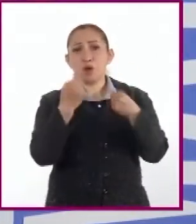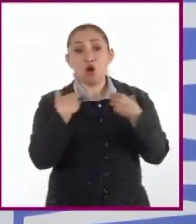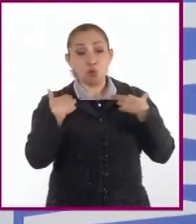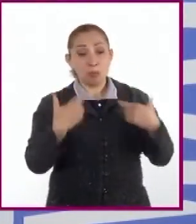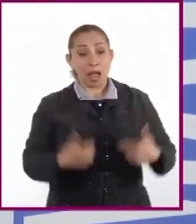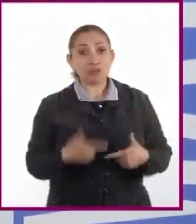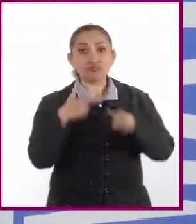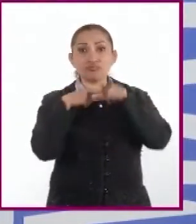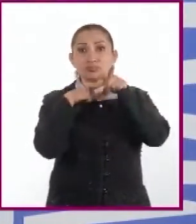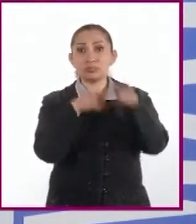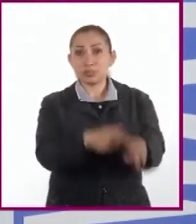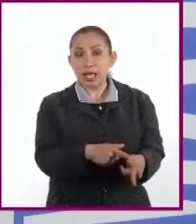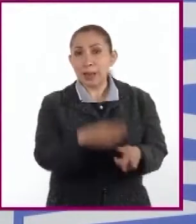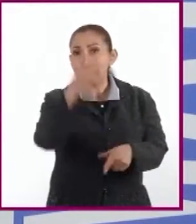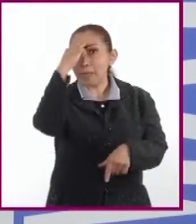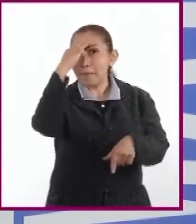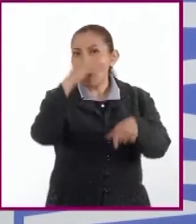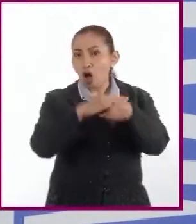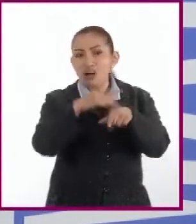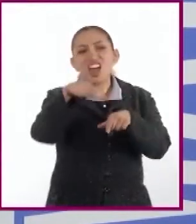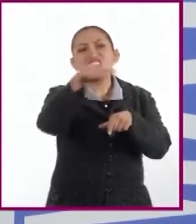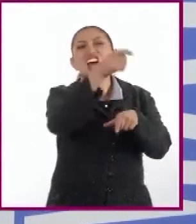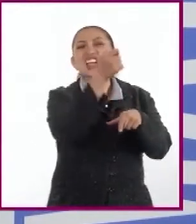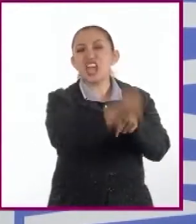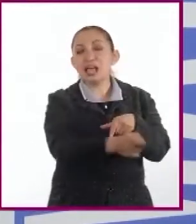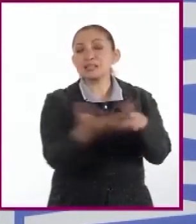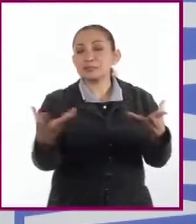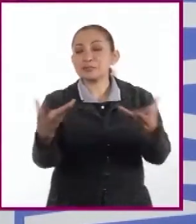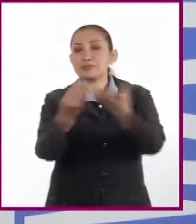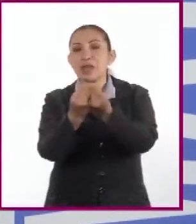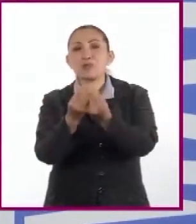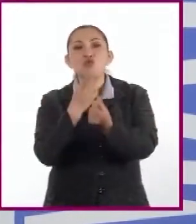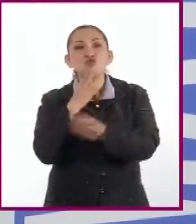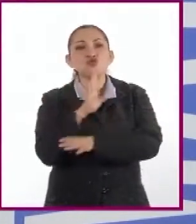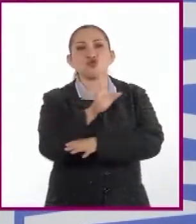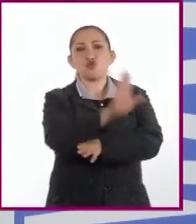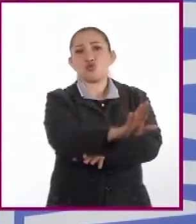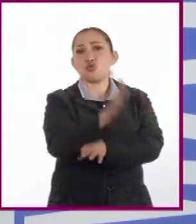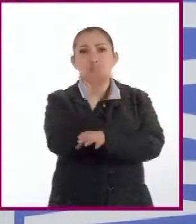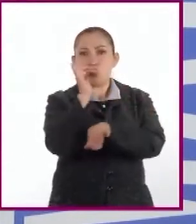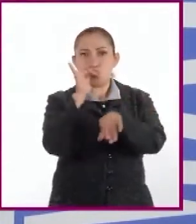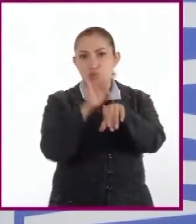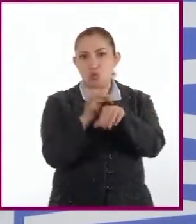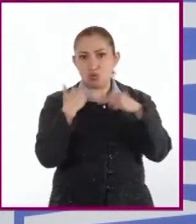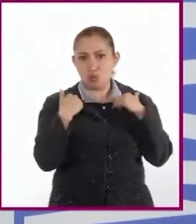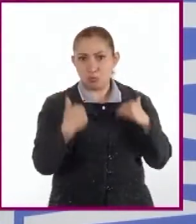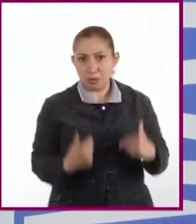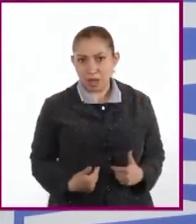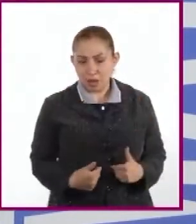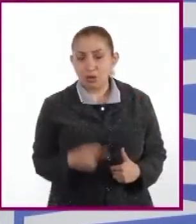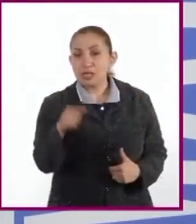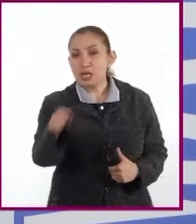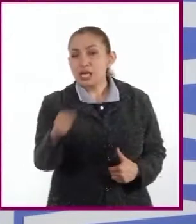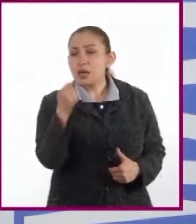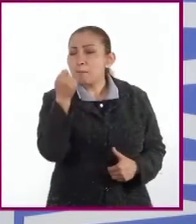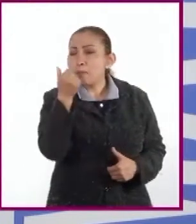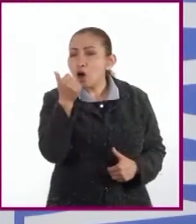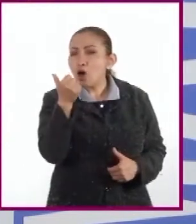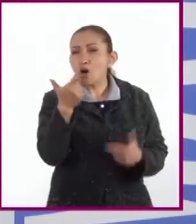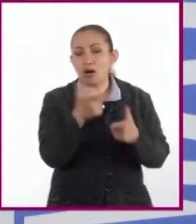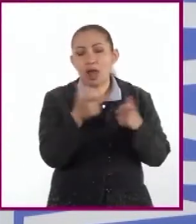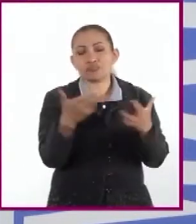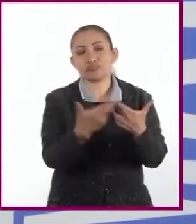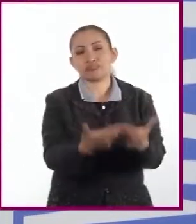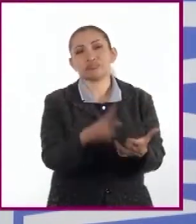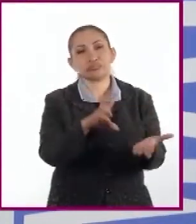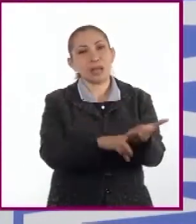humano, reactiva la memoria colectiva, forma parte del patrimonio intangible de la humanidad y es un pequeño gran tesoro